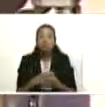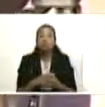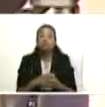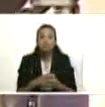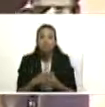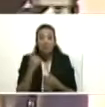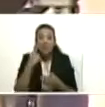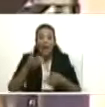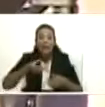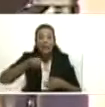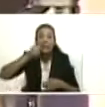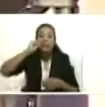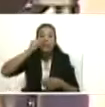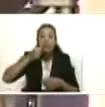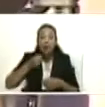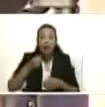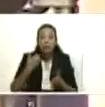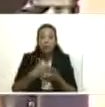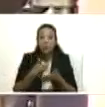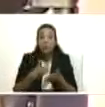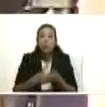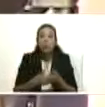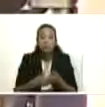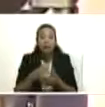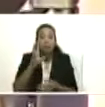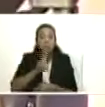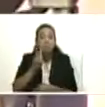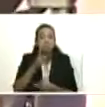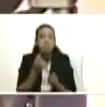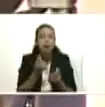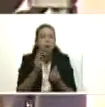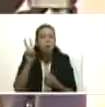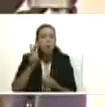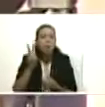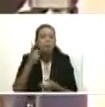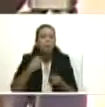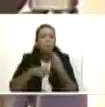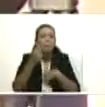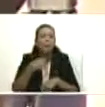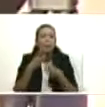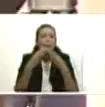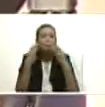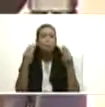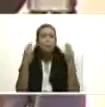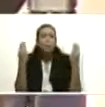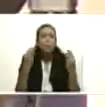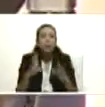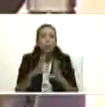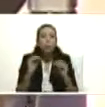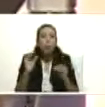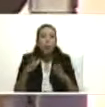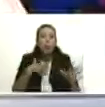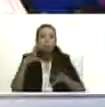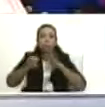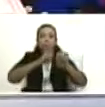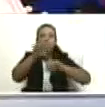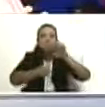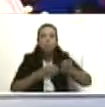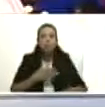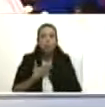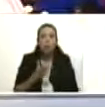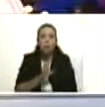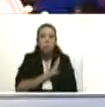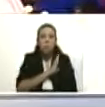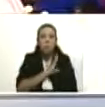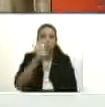Esta taza se va a cotizar. Yo creo que esta taza sale a la venta pública y todo el mundo va a querer su